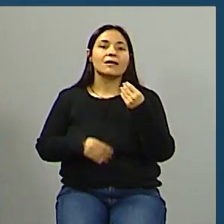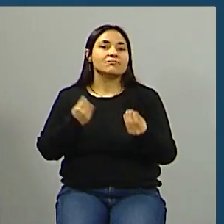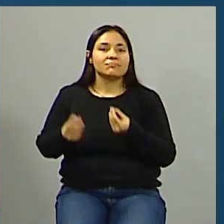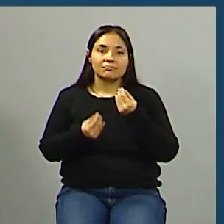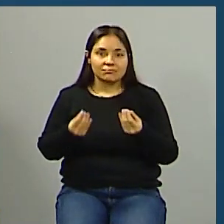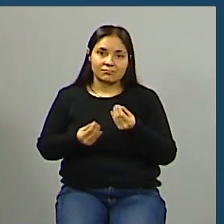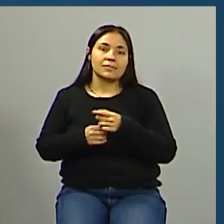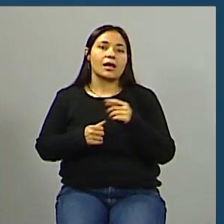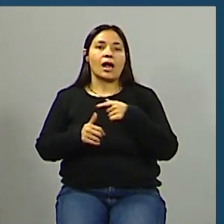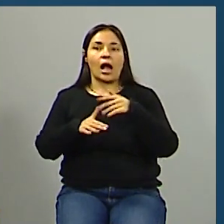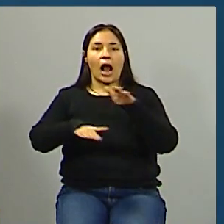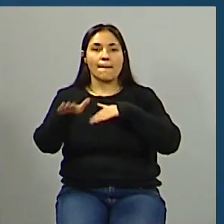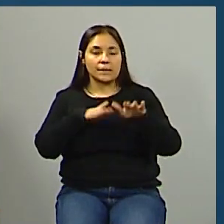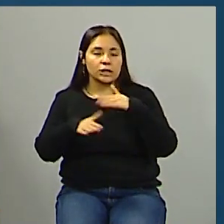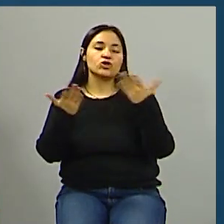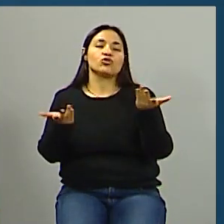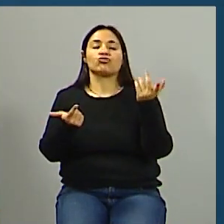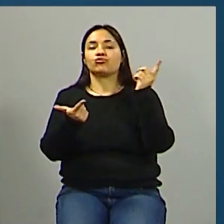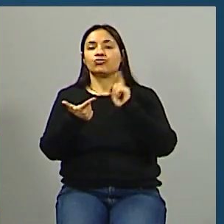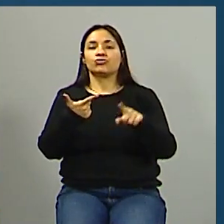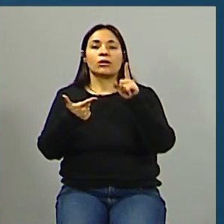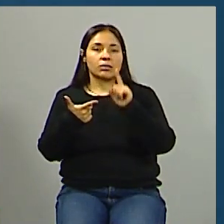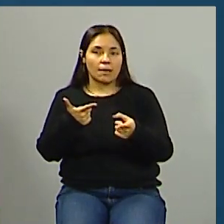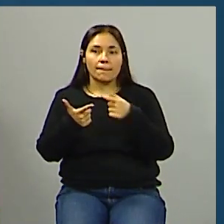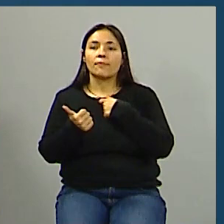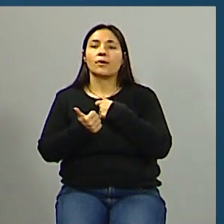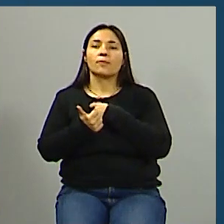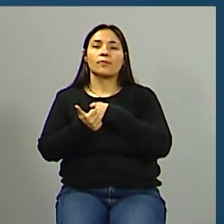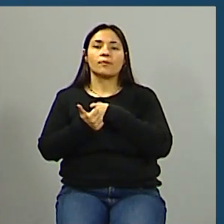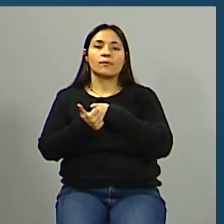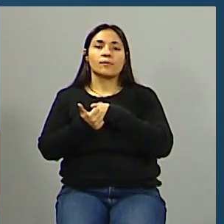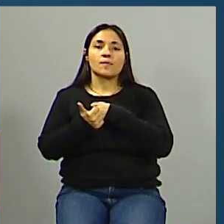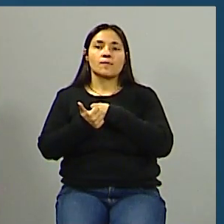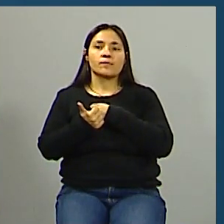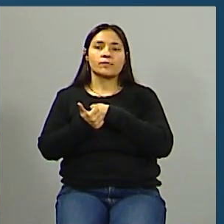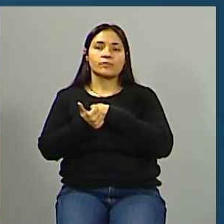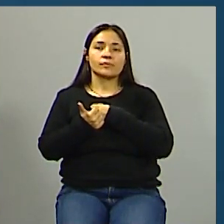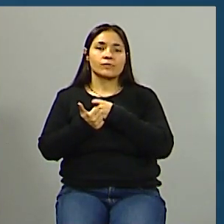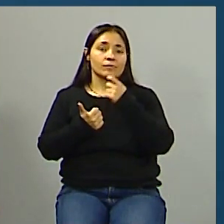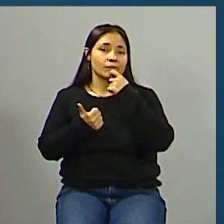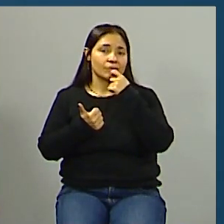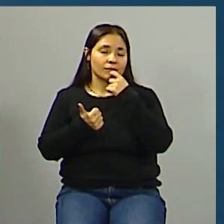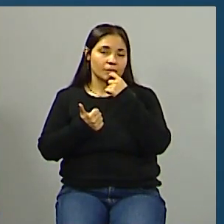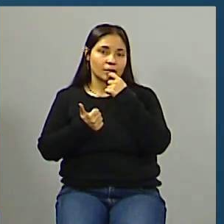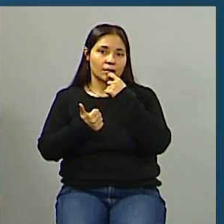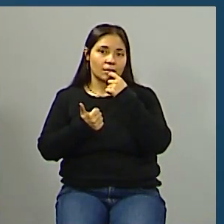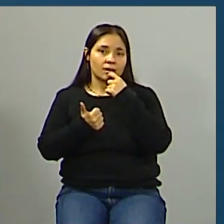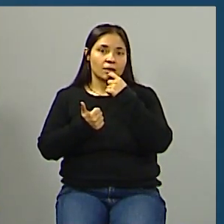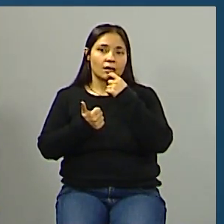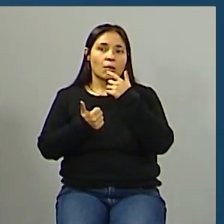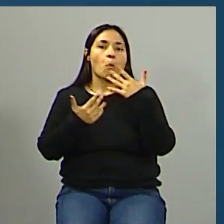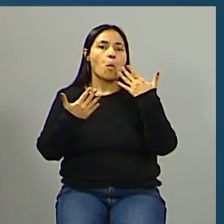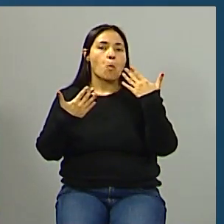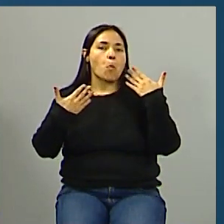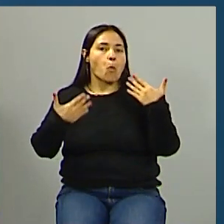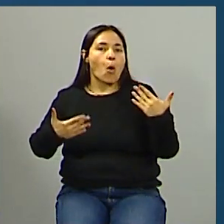en estos caminos, se refleja en las posibilidades también de logísticas, digamos, ¿no